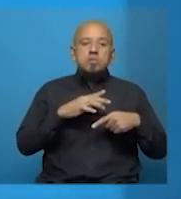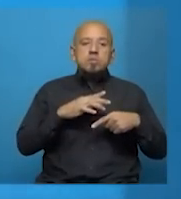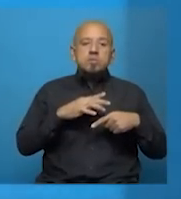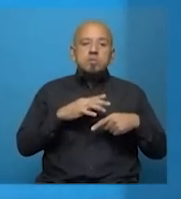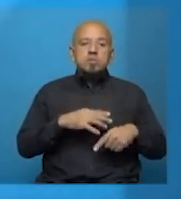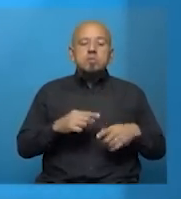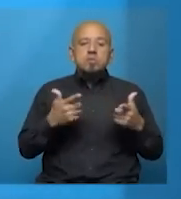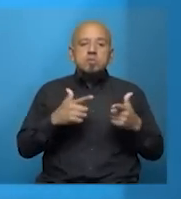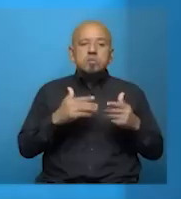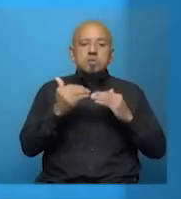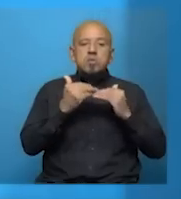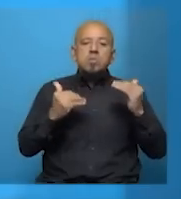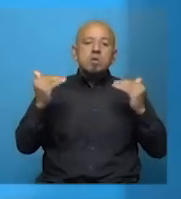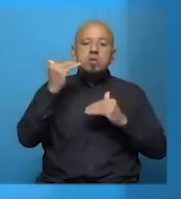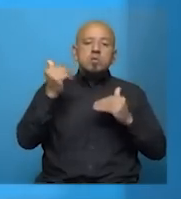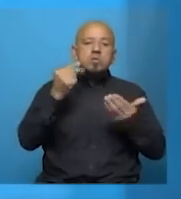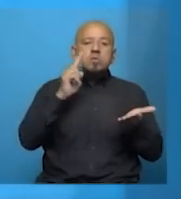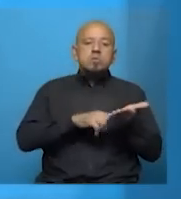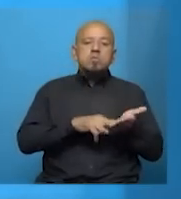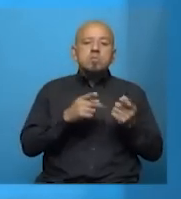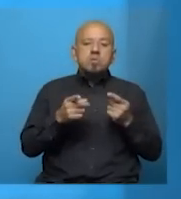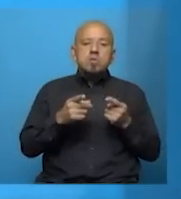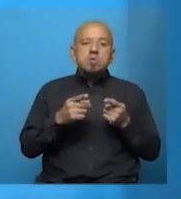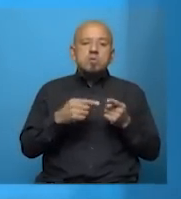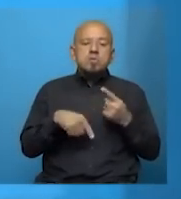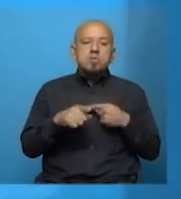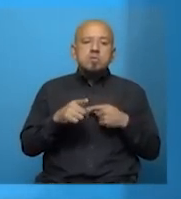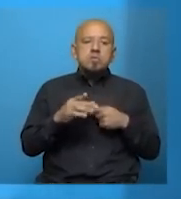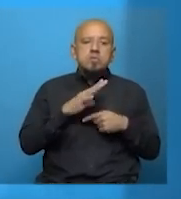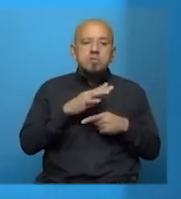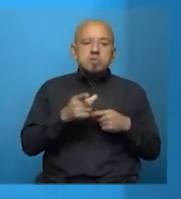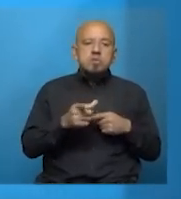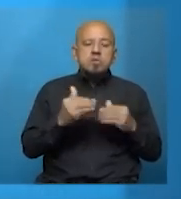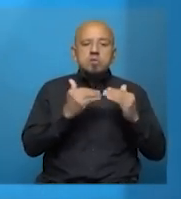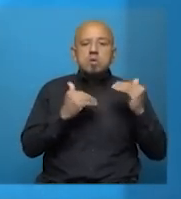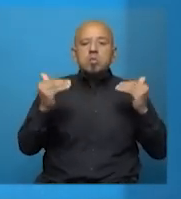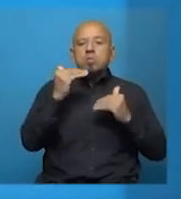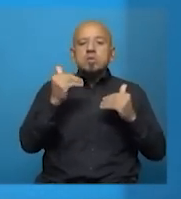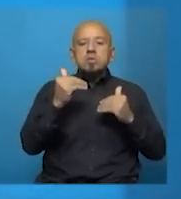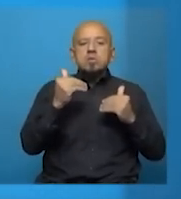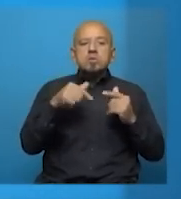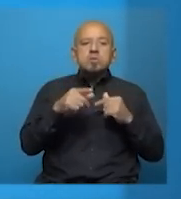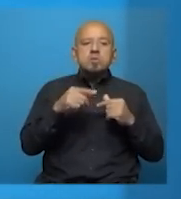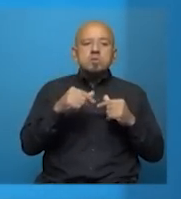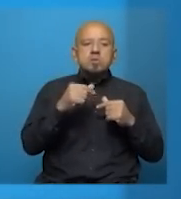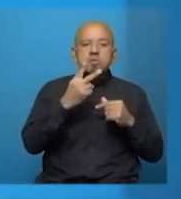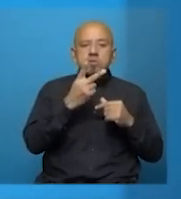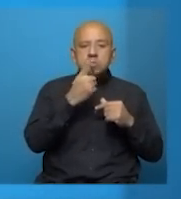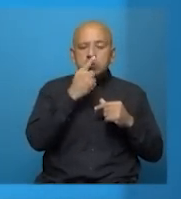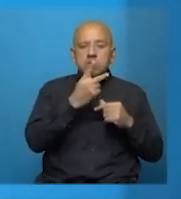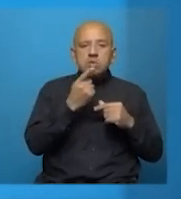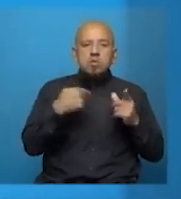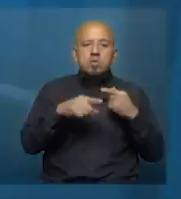hubo aumento de impuestos, es clarísimo que hubo aumento de impuestos en el 2021 y en